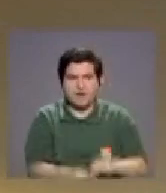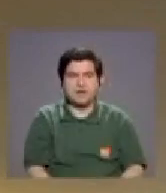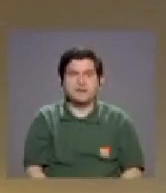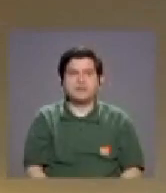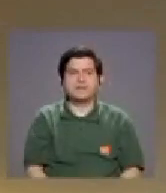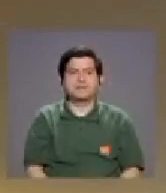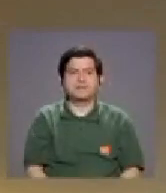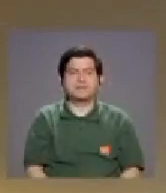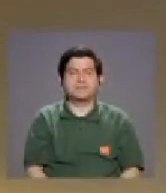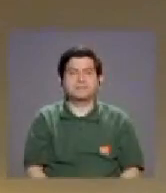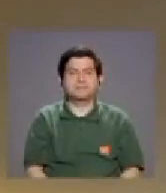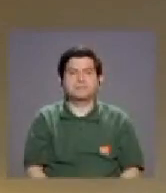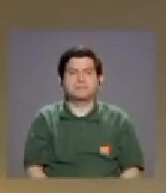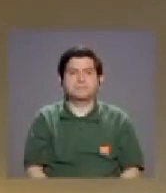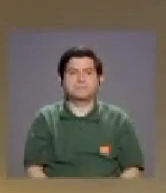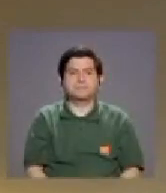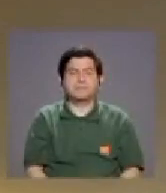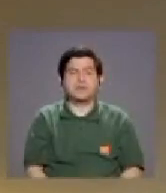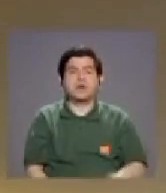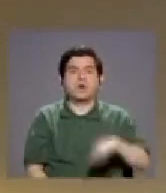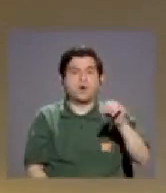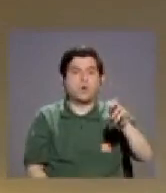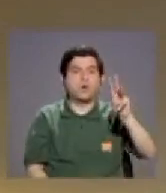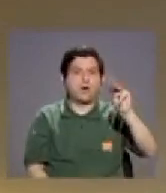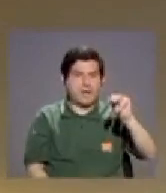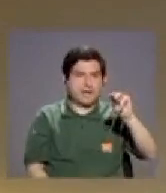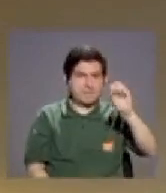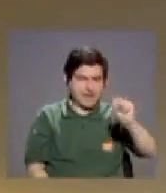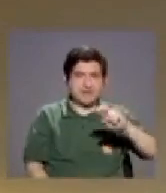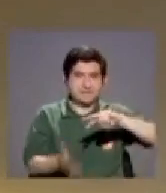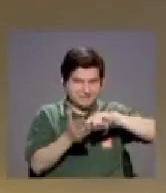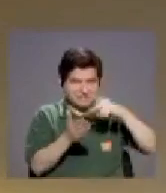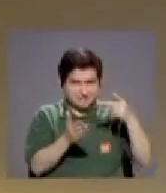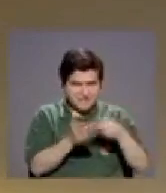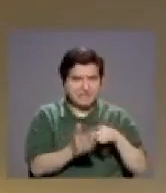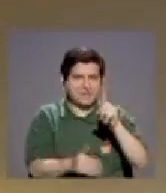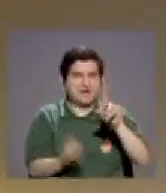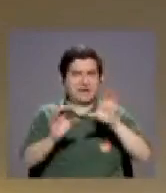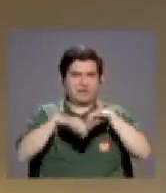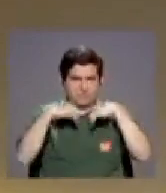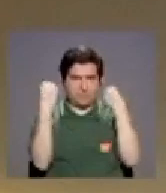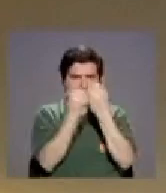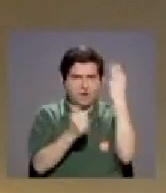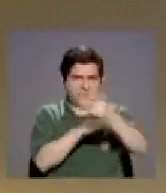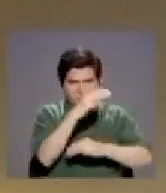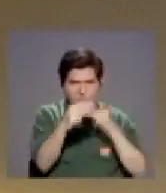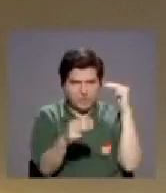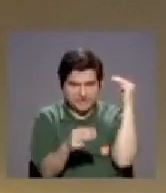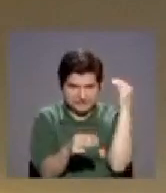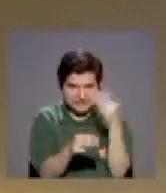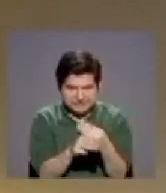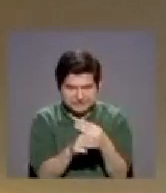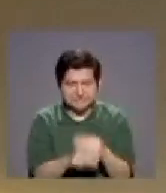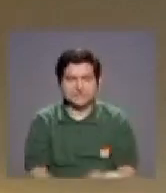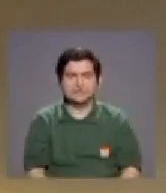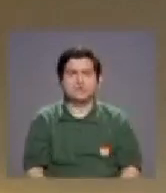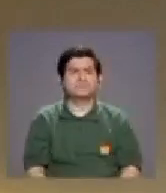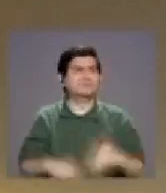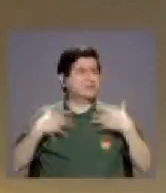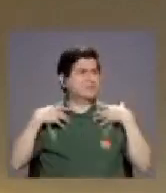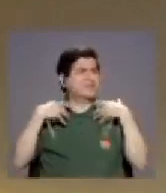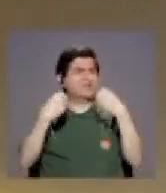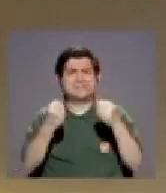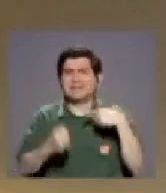M de la OMS es mundial. El tema, y la salud siempre